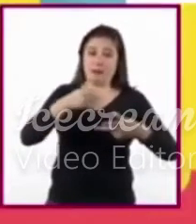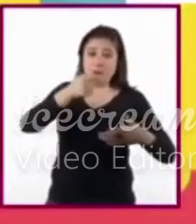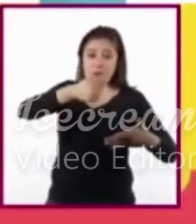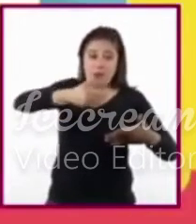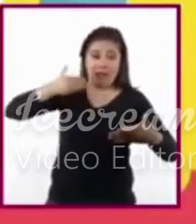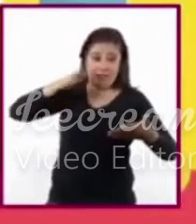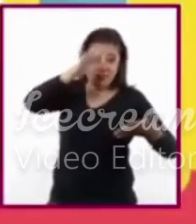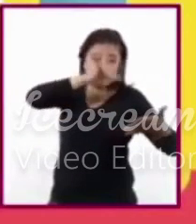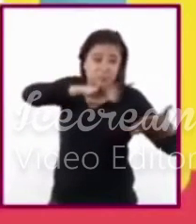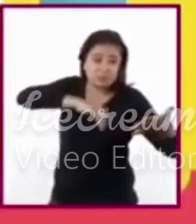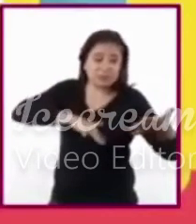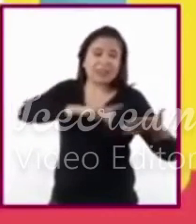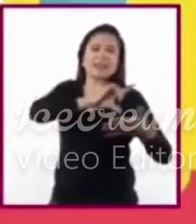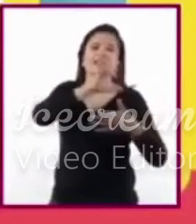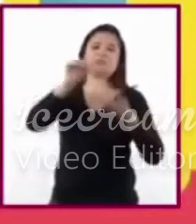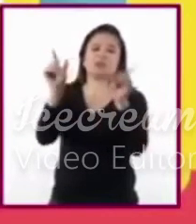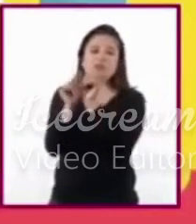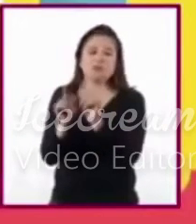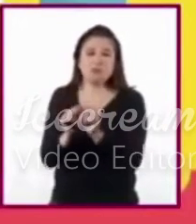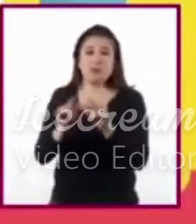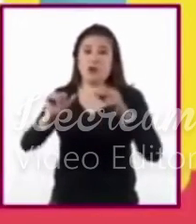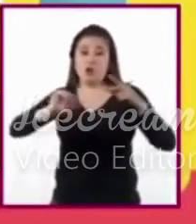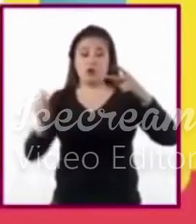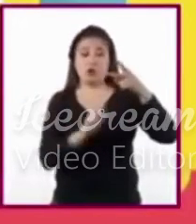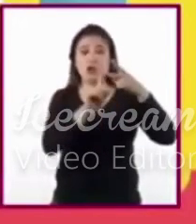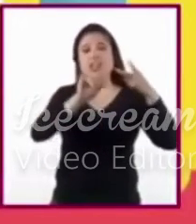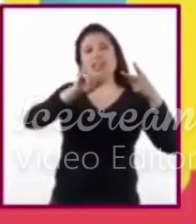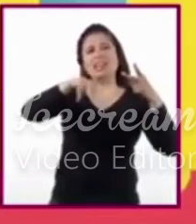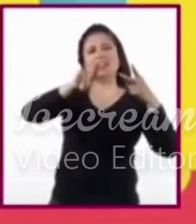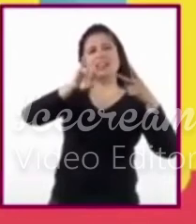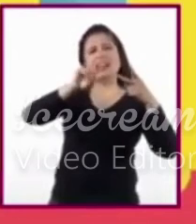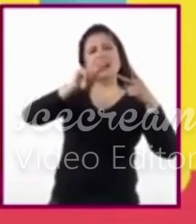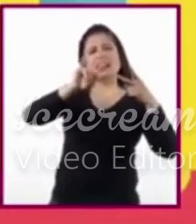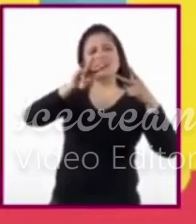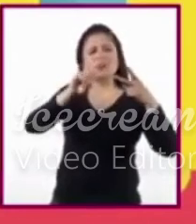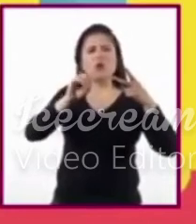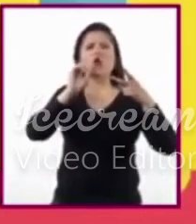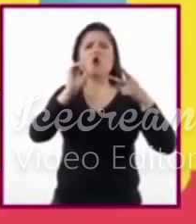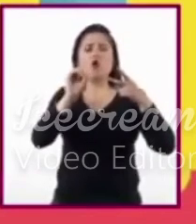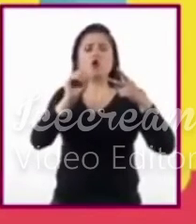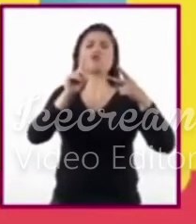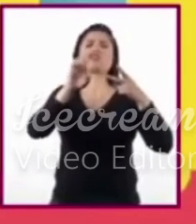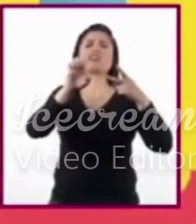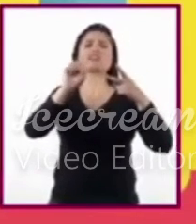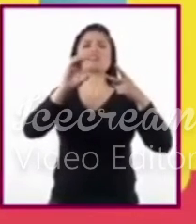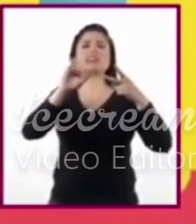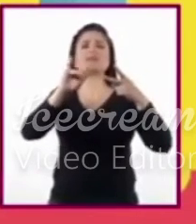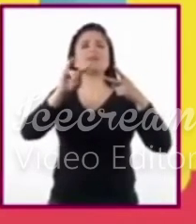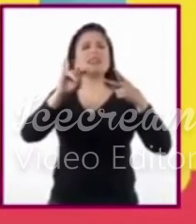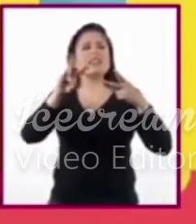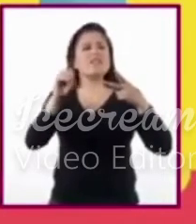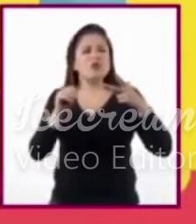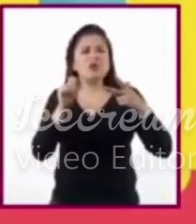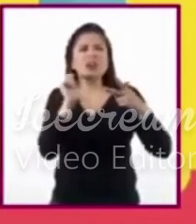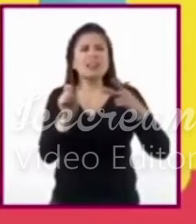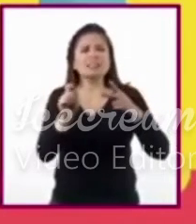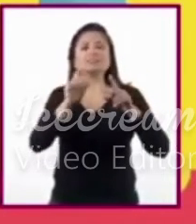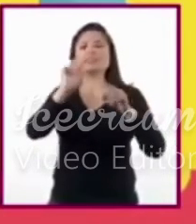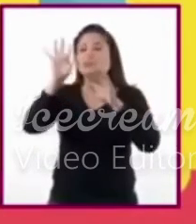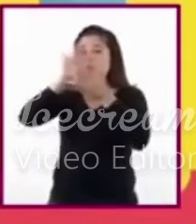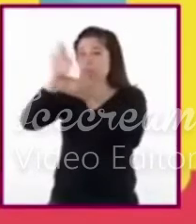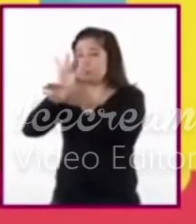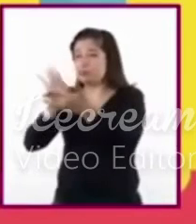El otro tipo de resumen es el indicativo o descriptivo, que describe de manera general el contenido que se